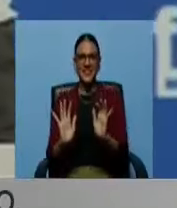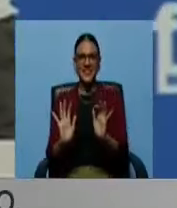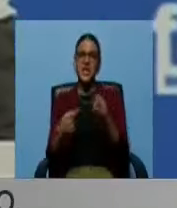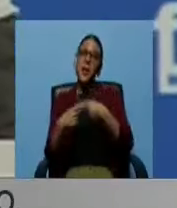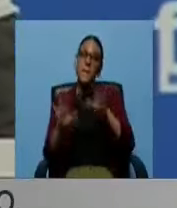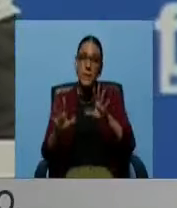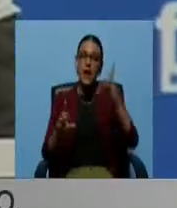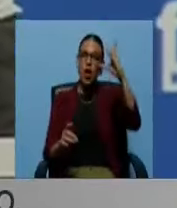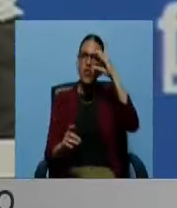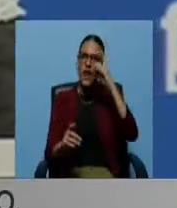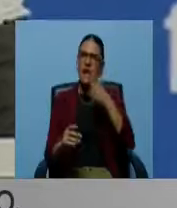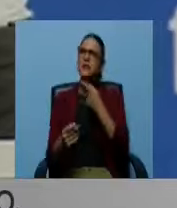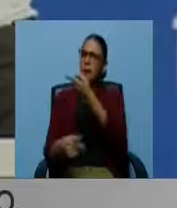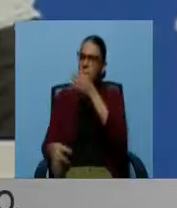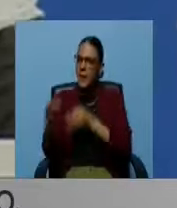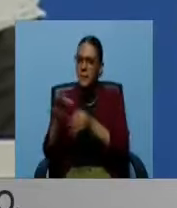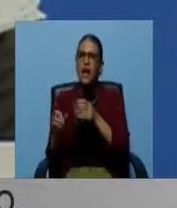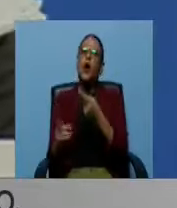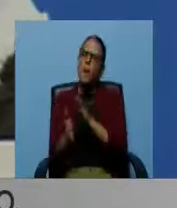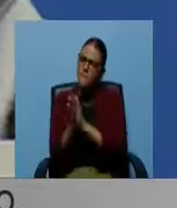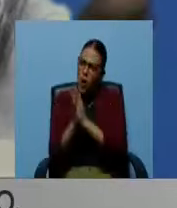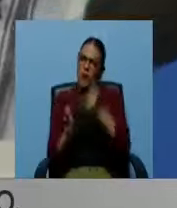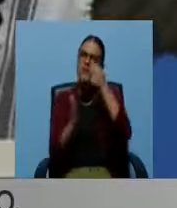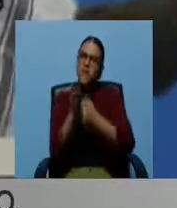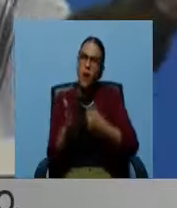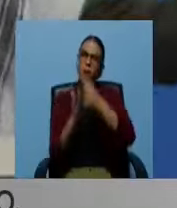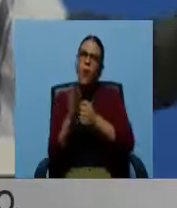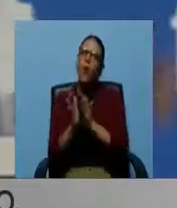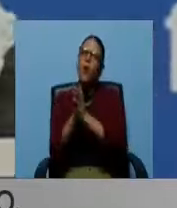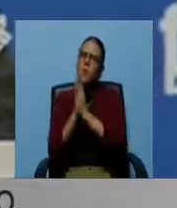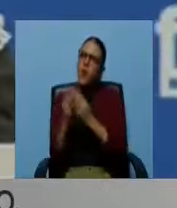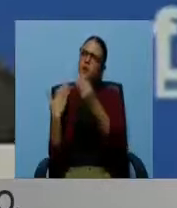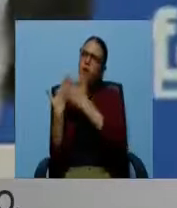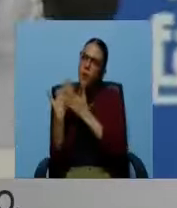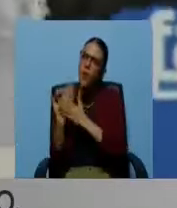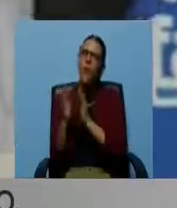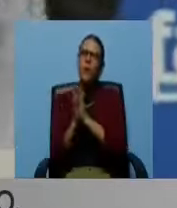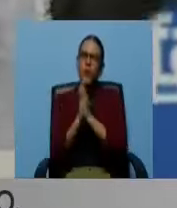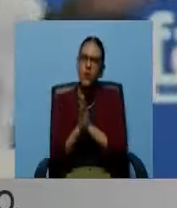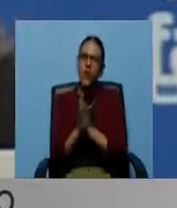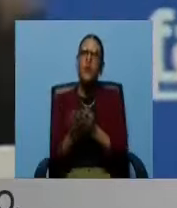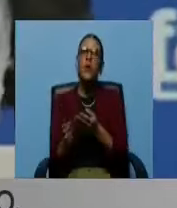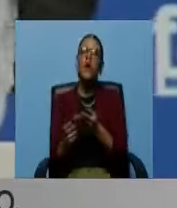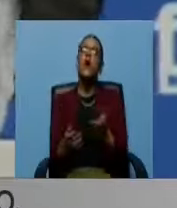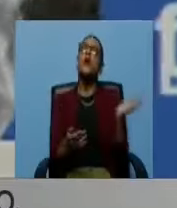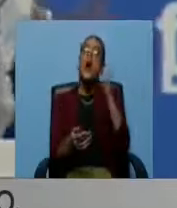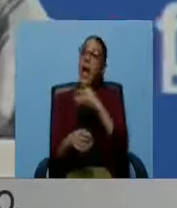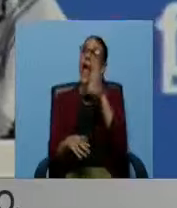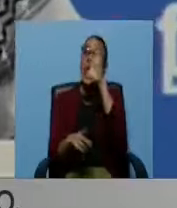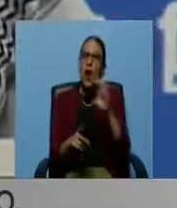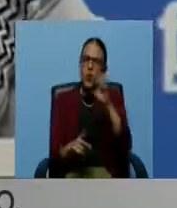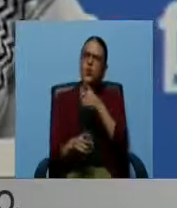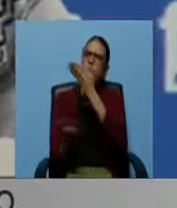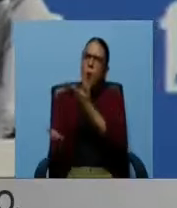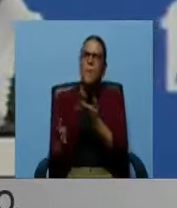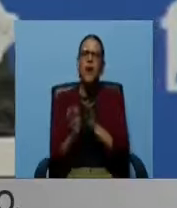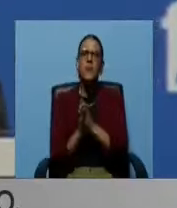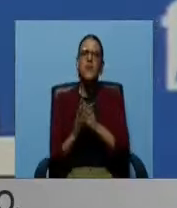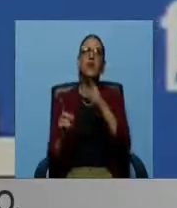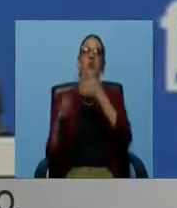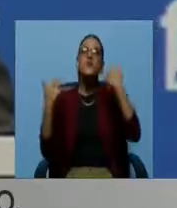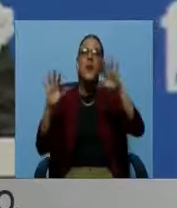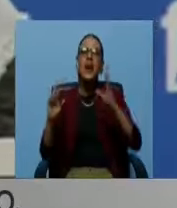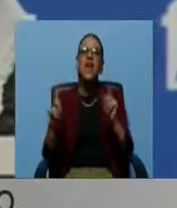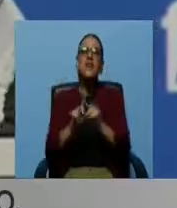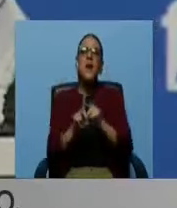Pero Delcy me ha apelado dos o tres veces, me ha hecho llamamiento de, bueno, en Europa parece que yo fuera el presidente de